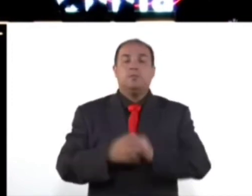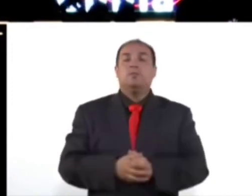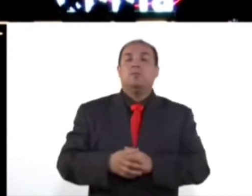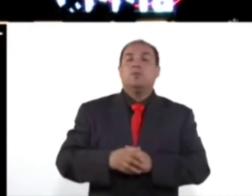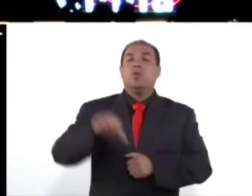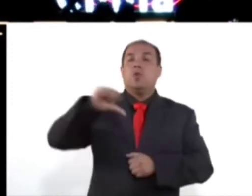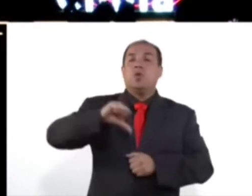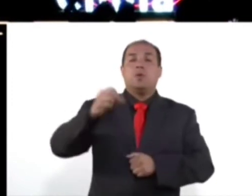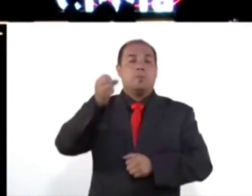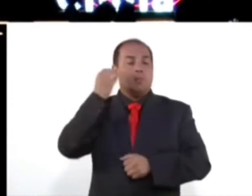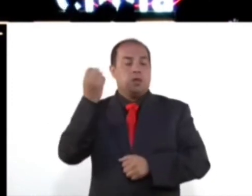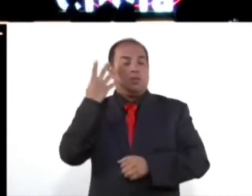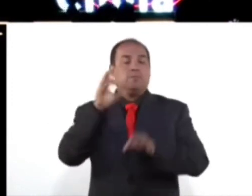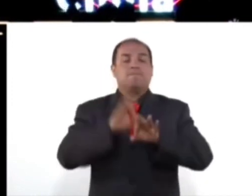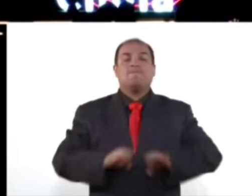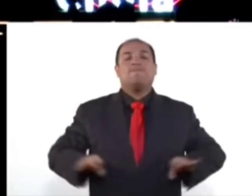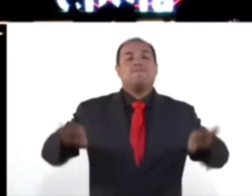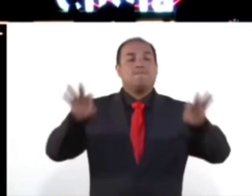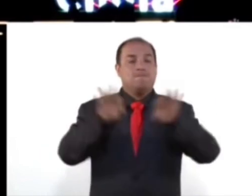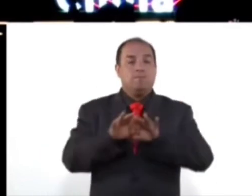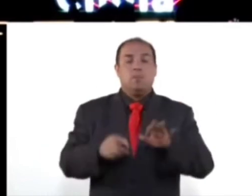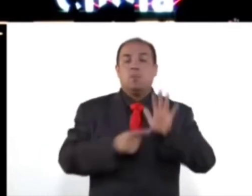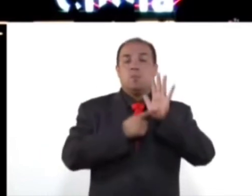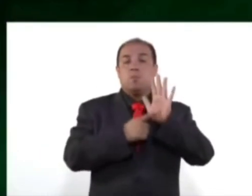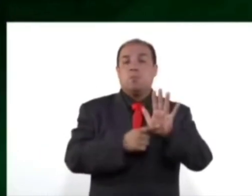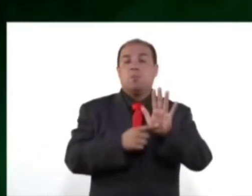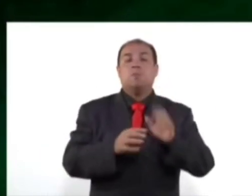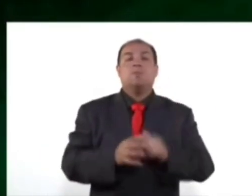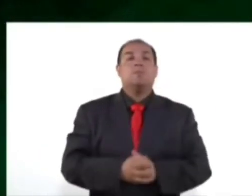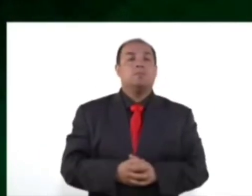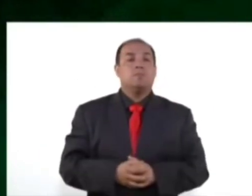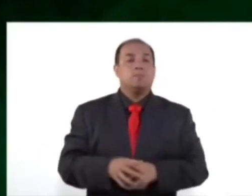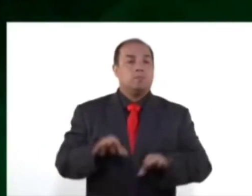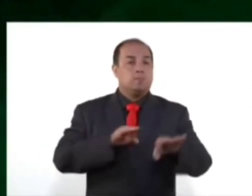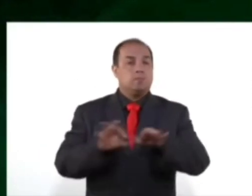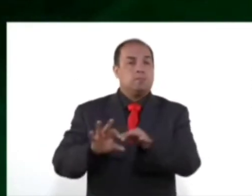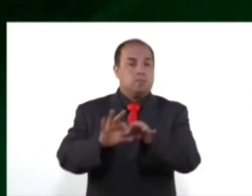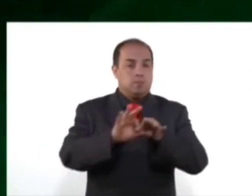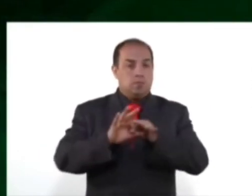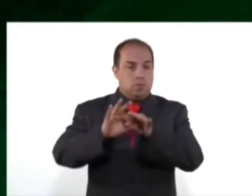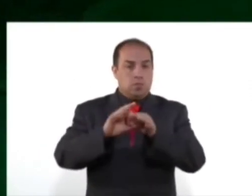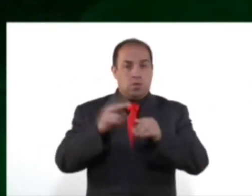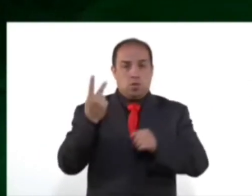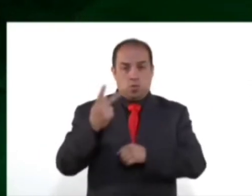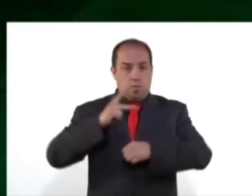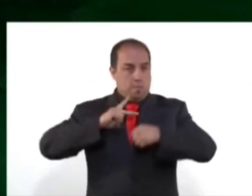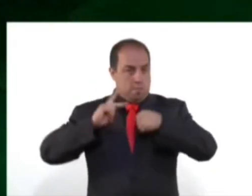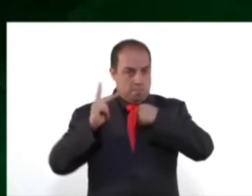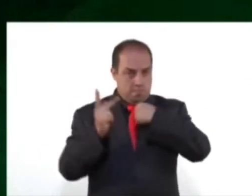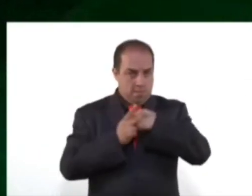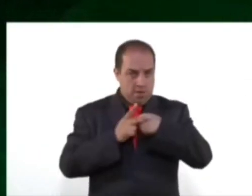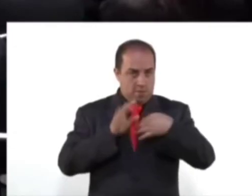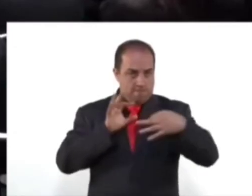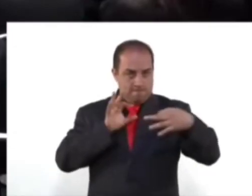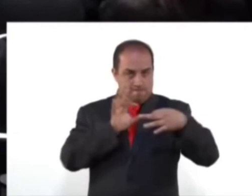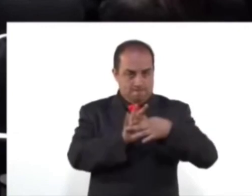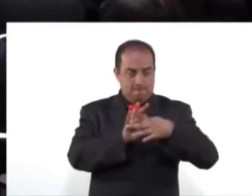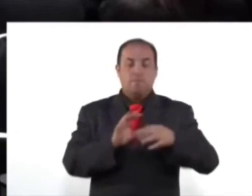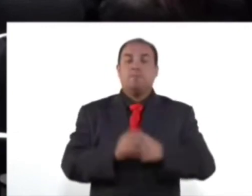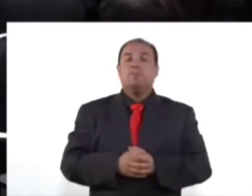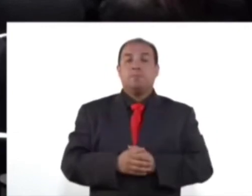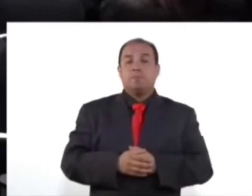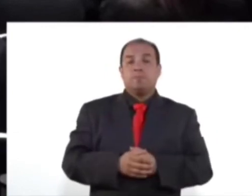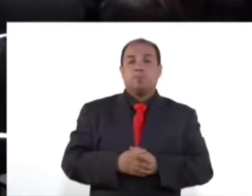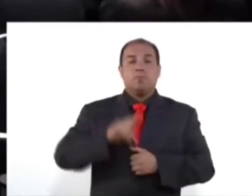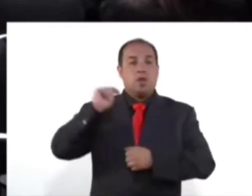muy importante, porque también muestra el trabajo conjunto que se puede hacer desde dos países. Como saben, la